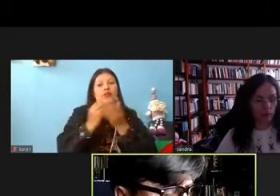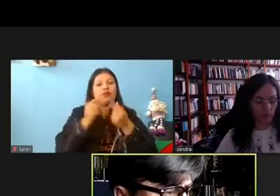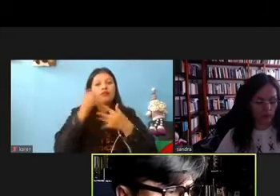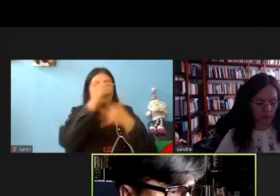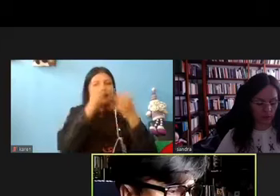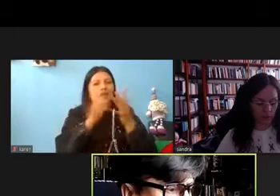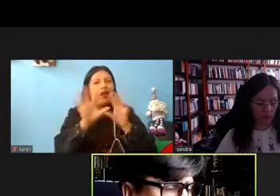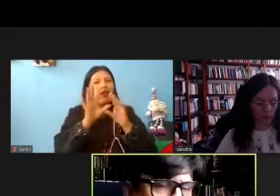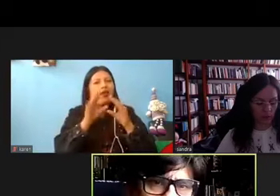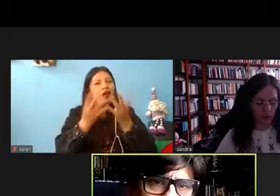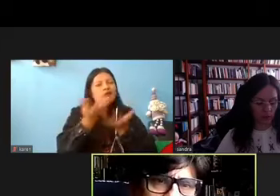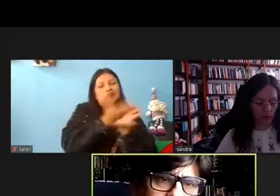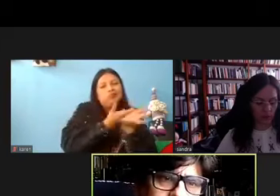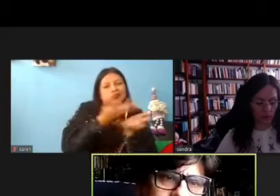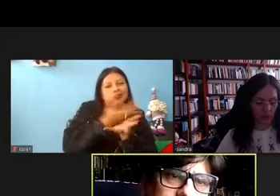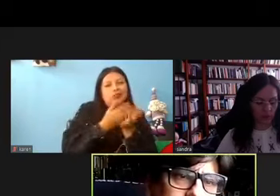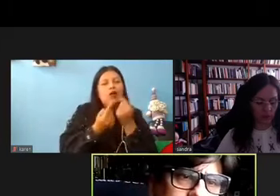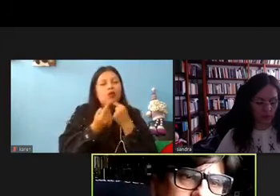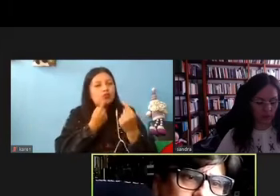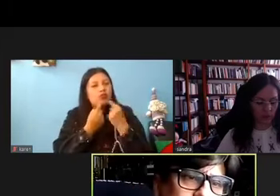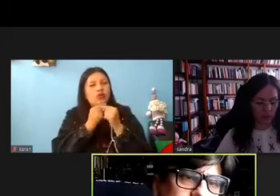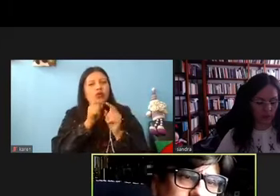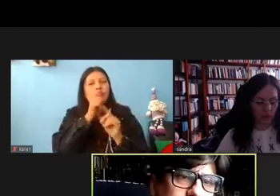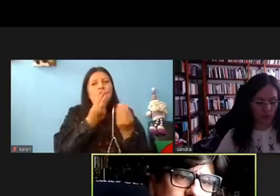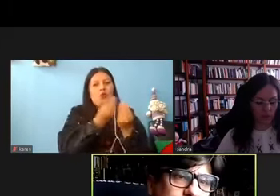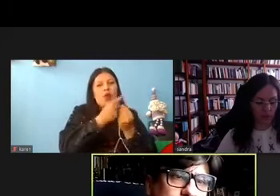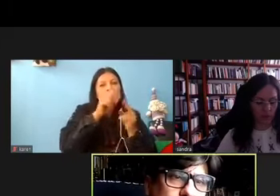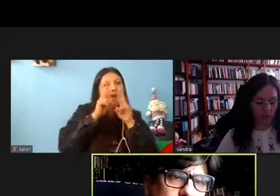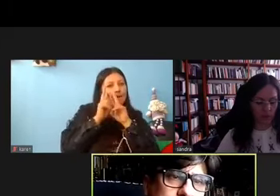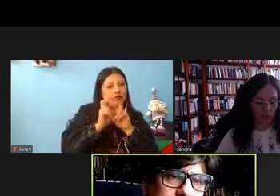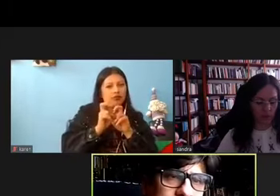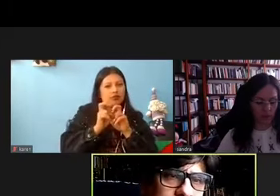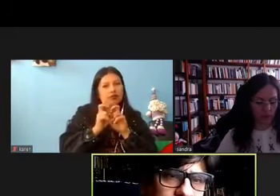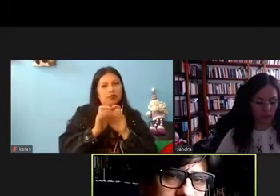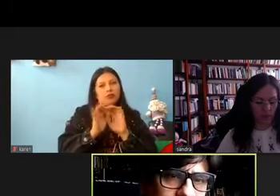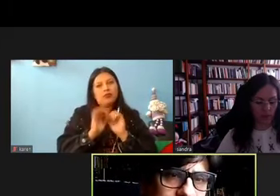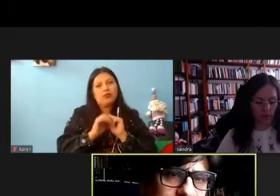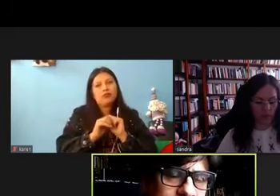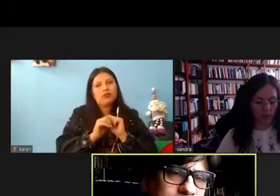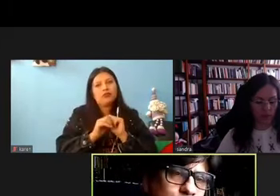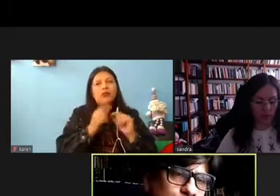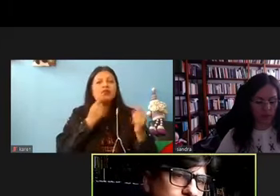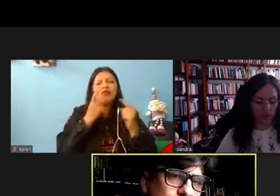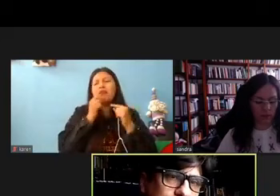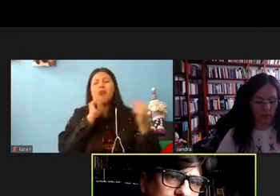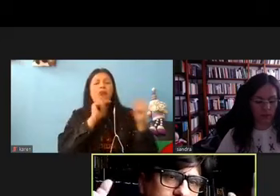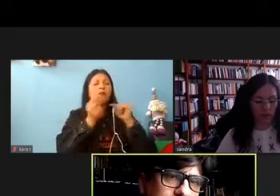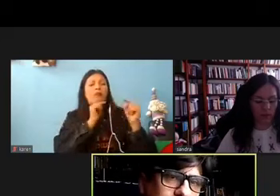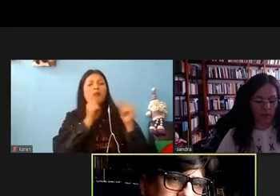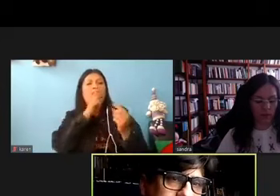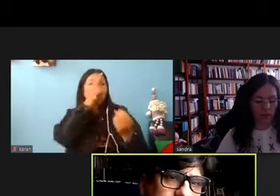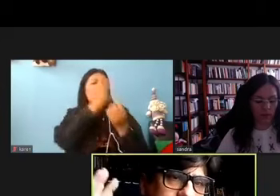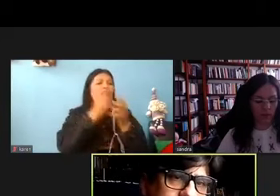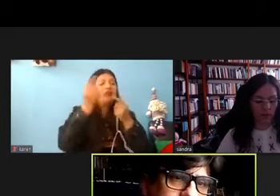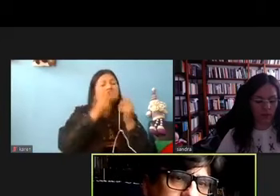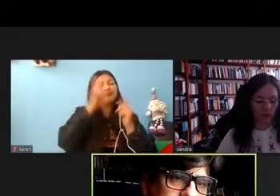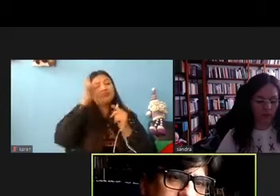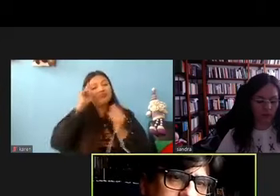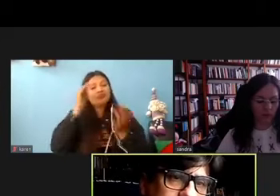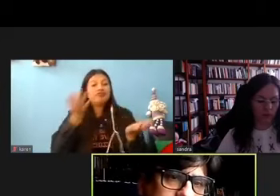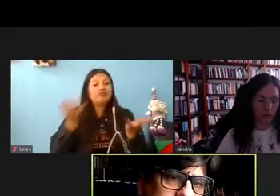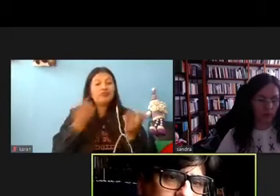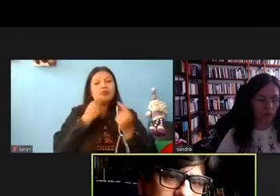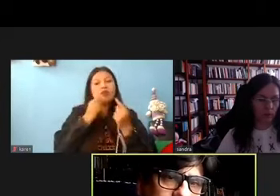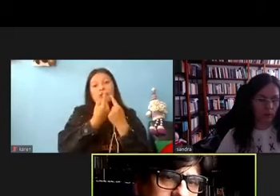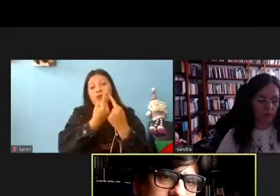diálogo entre investigadores que en muchos casos no dialogan entre ellos por múltiples razones, entre ellas